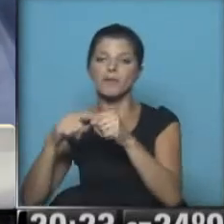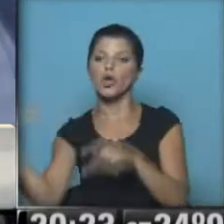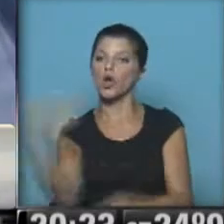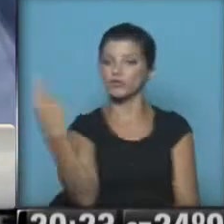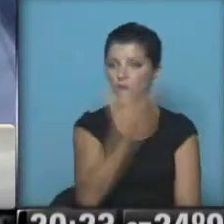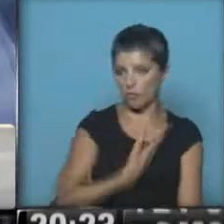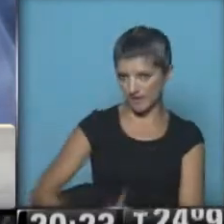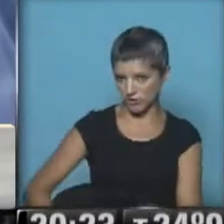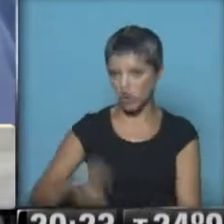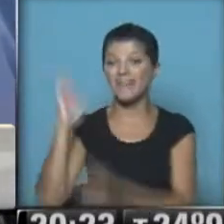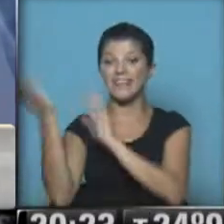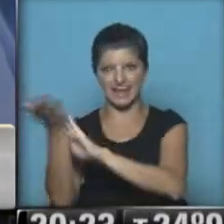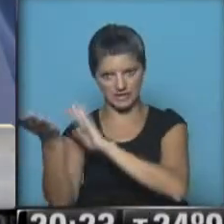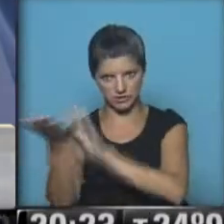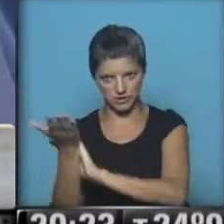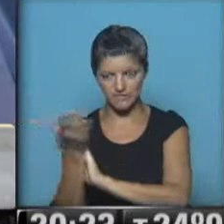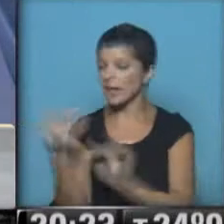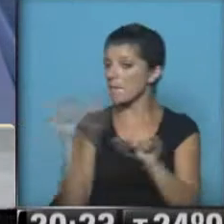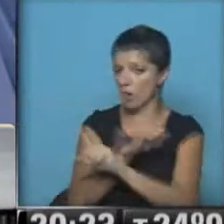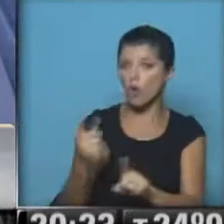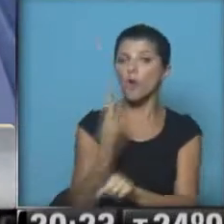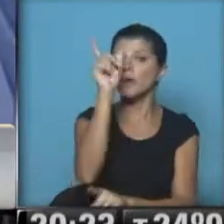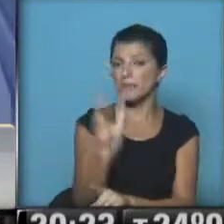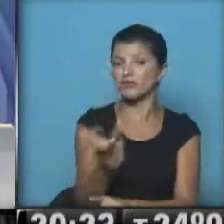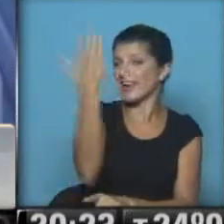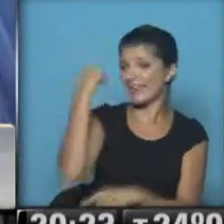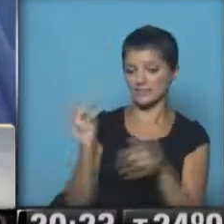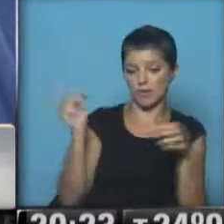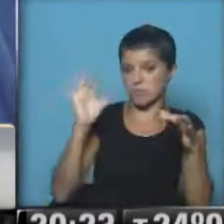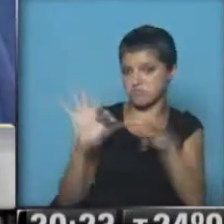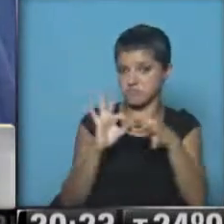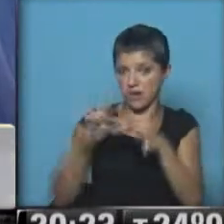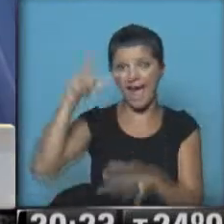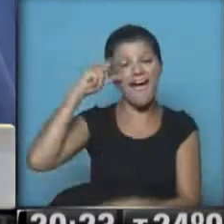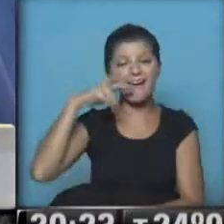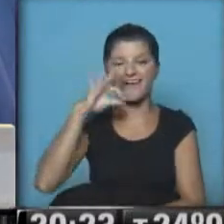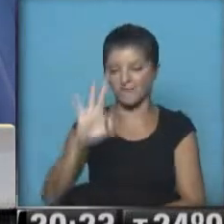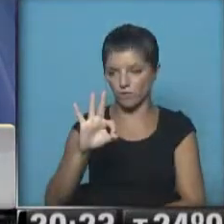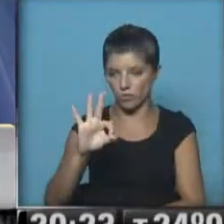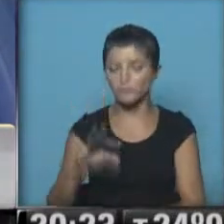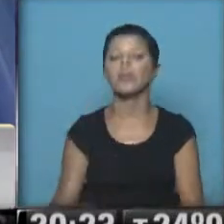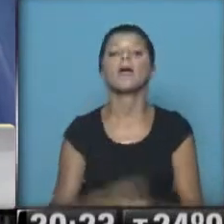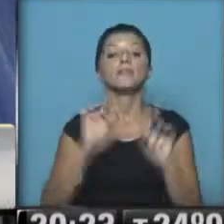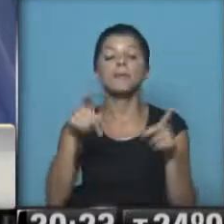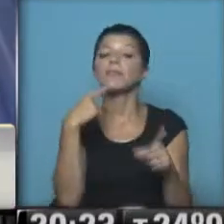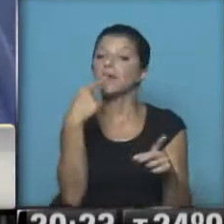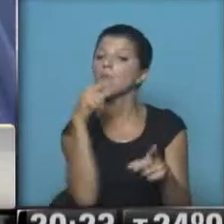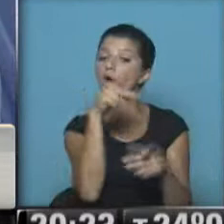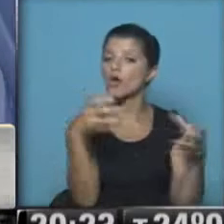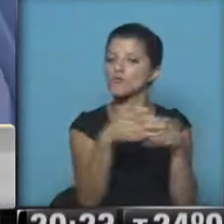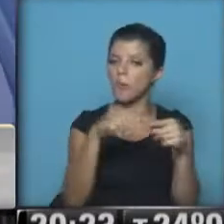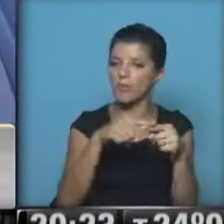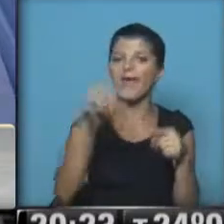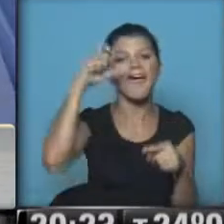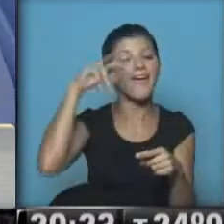de derecha, ni siquiera alguien que estuvo con Evo Morales. Ni que hablar que el oficialismo de Evo Morales perdió en